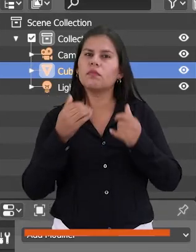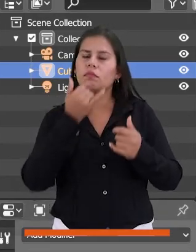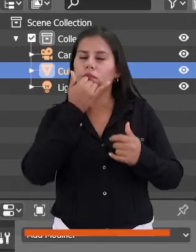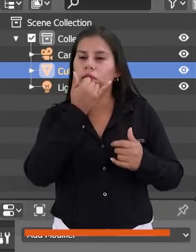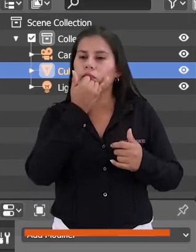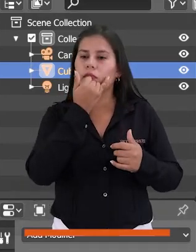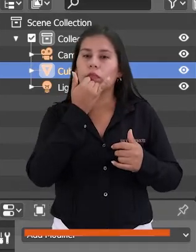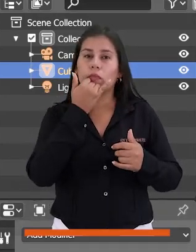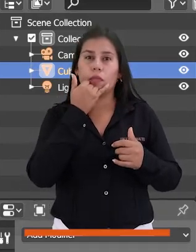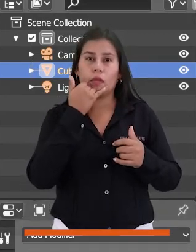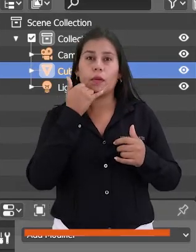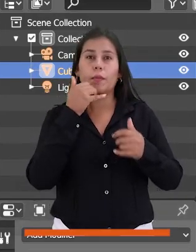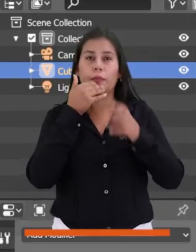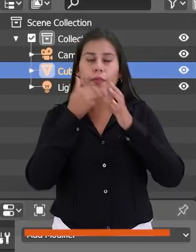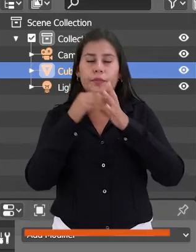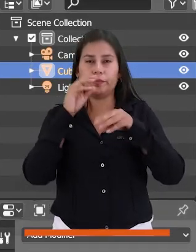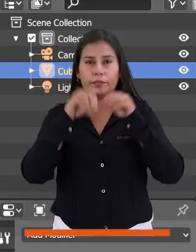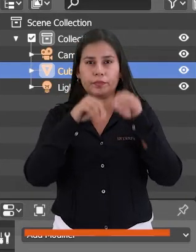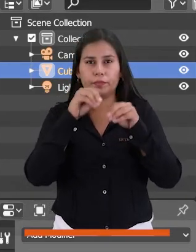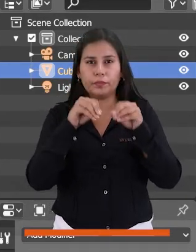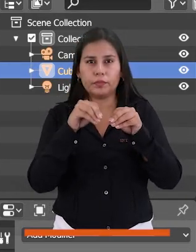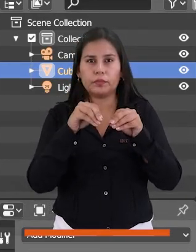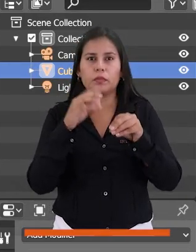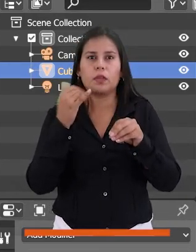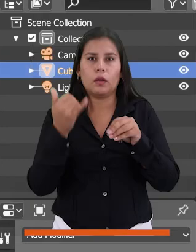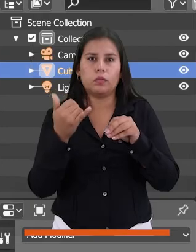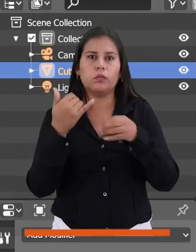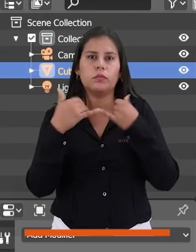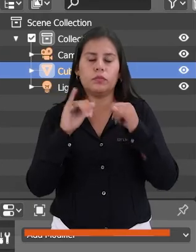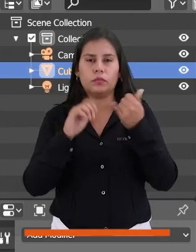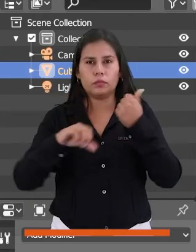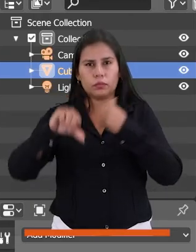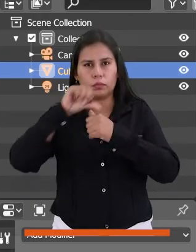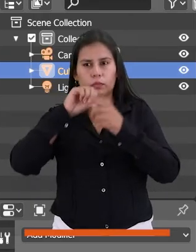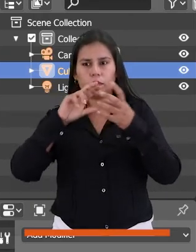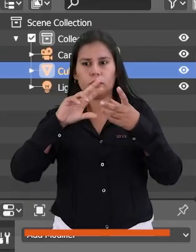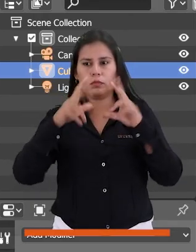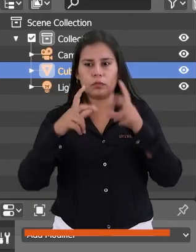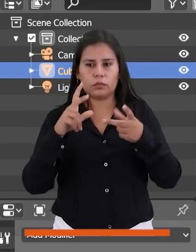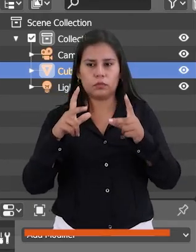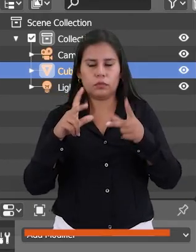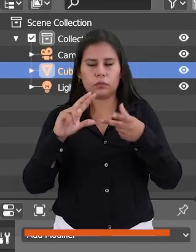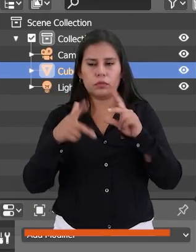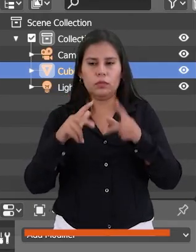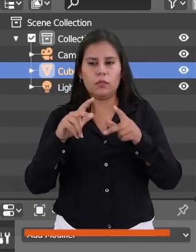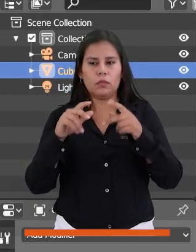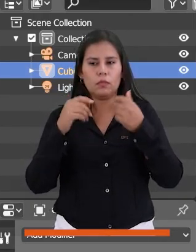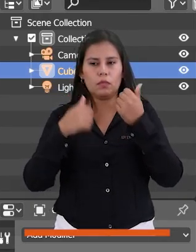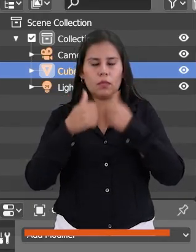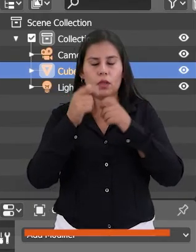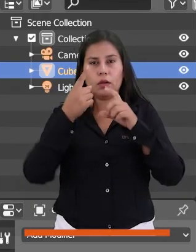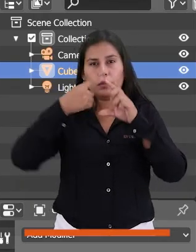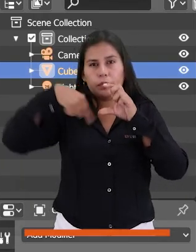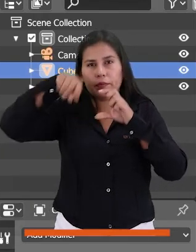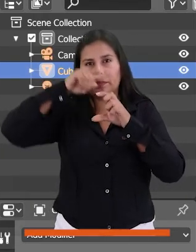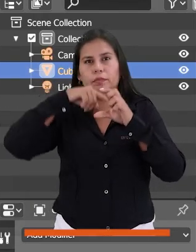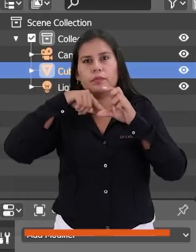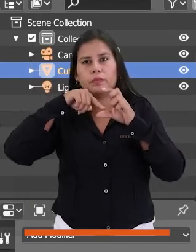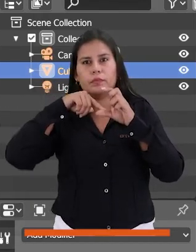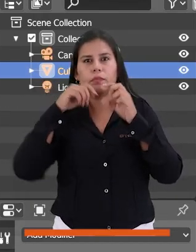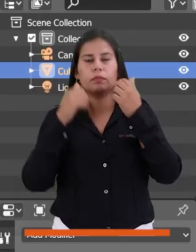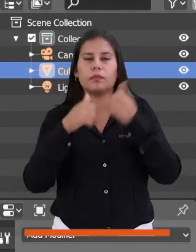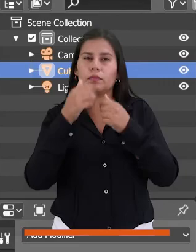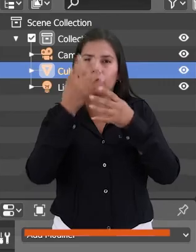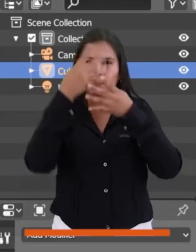qué pasa ahora. Si me voy al modo de edición, miren que ya deja de ser un cubo y ya este es un polígono, un